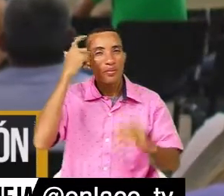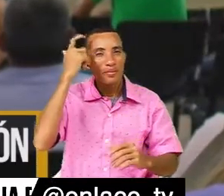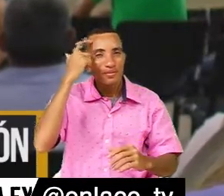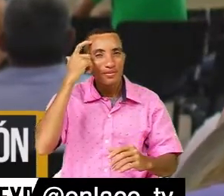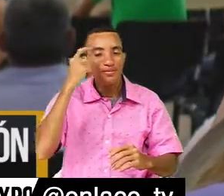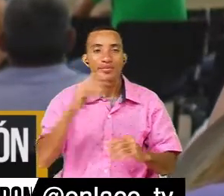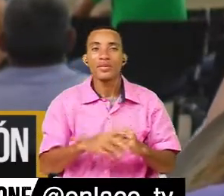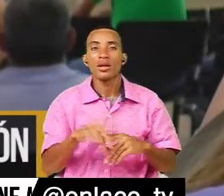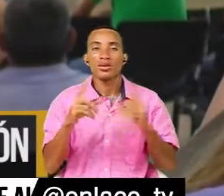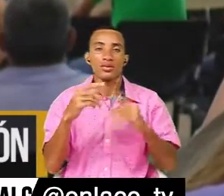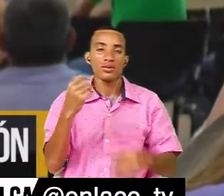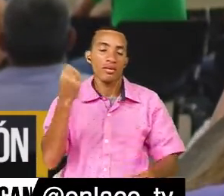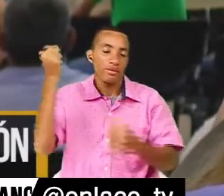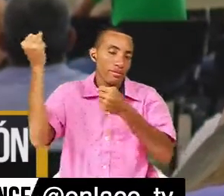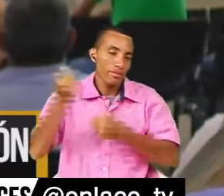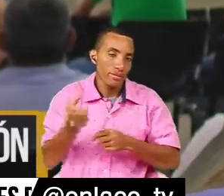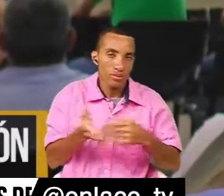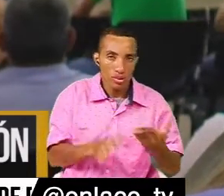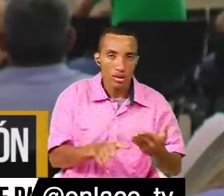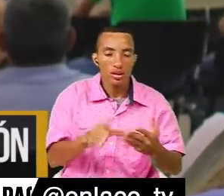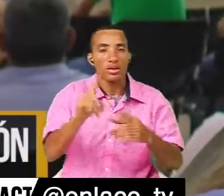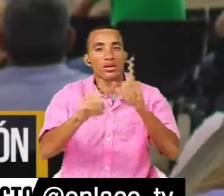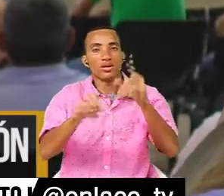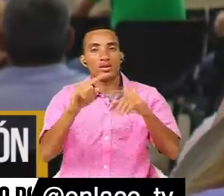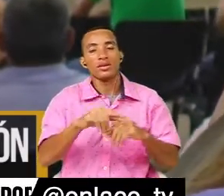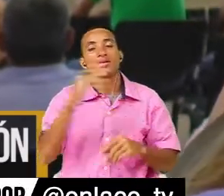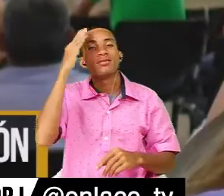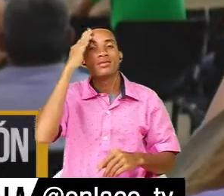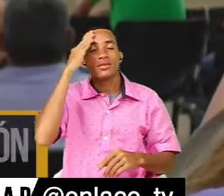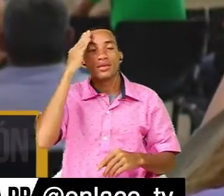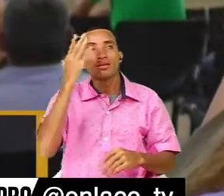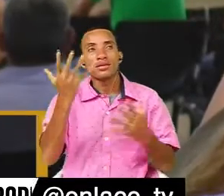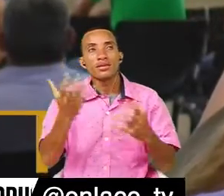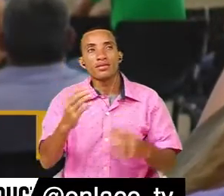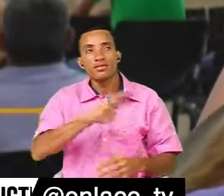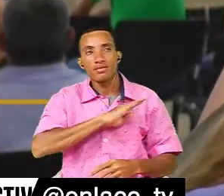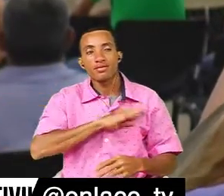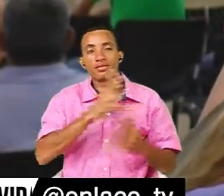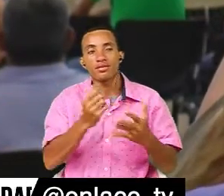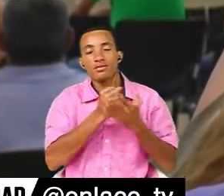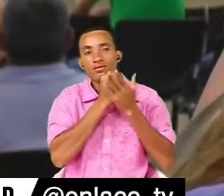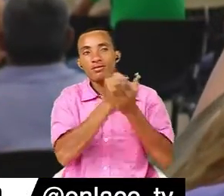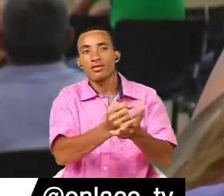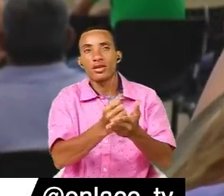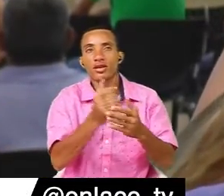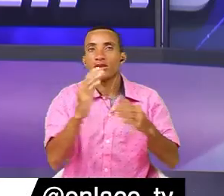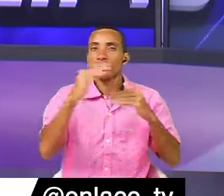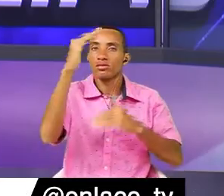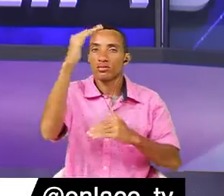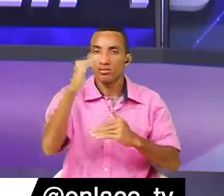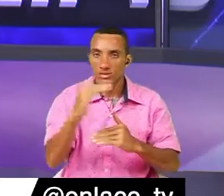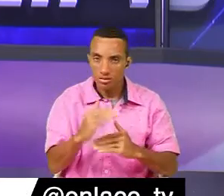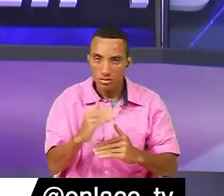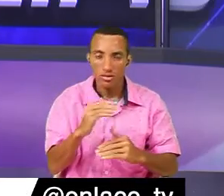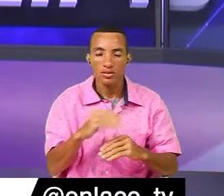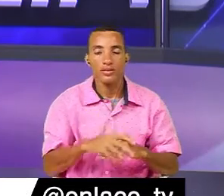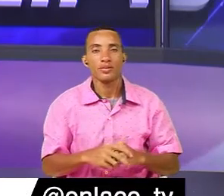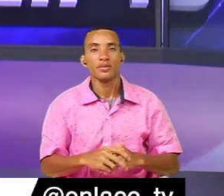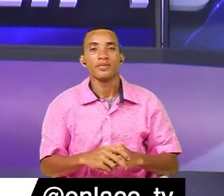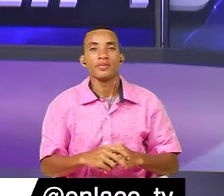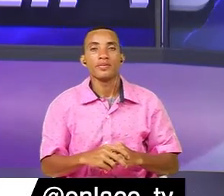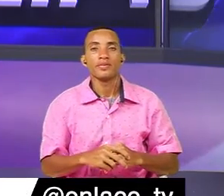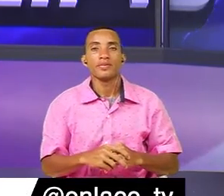de suicidio, y sabemos que hay una intención en esta administración de contribuir a la mitigación de sus daños. Y un